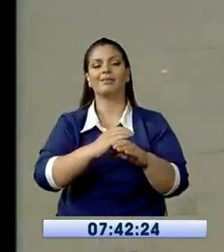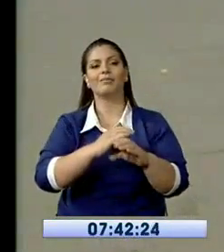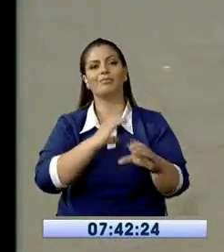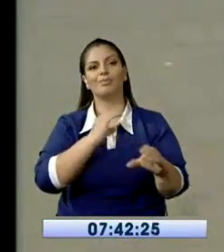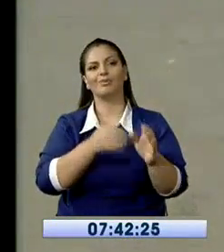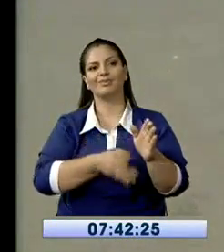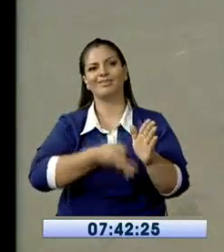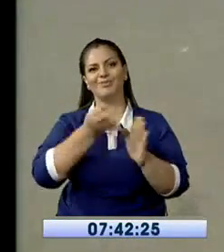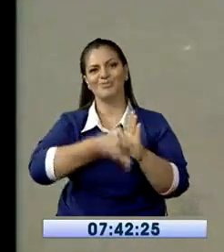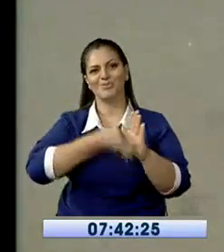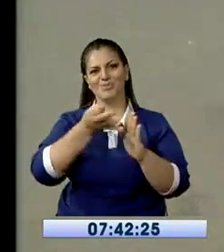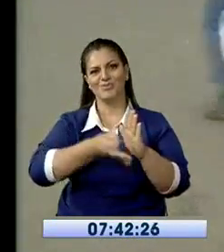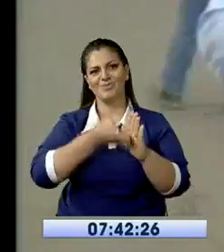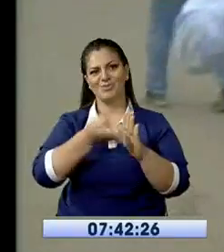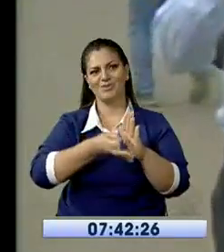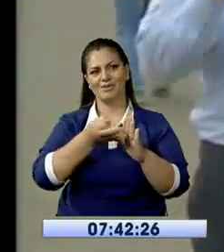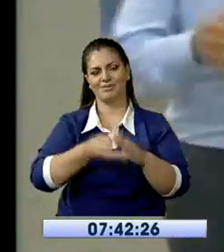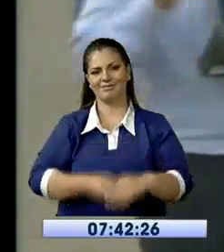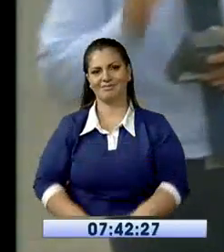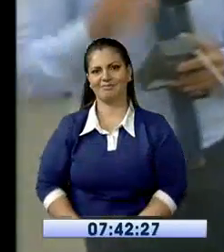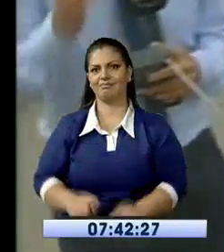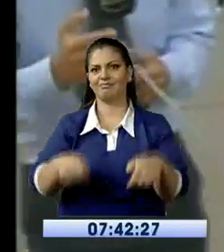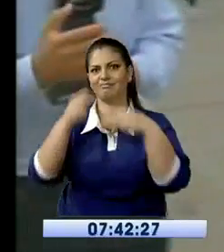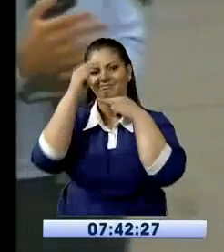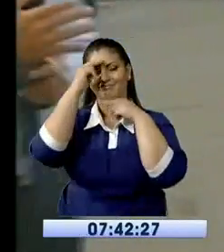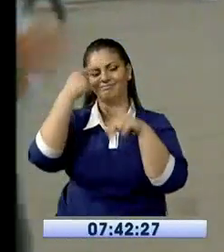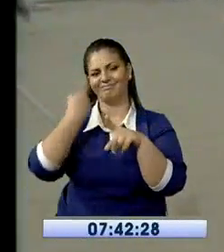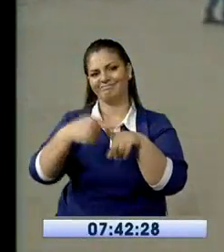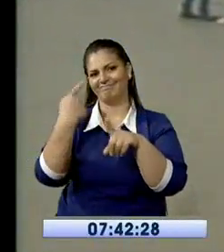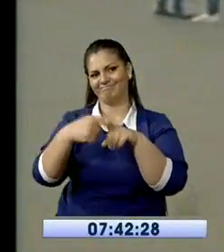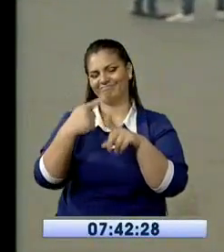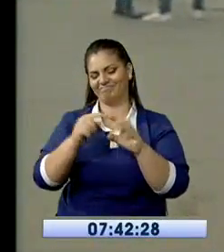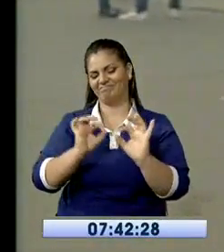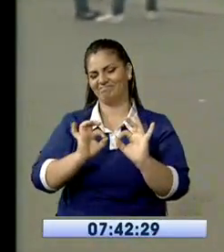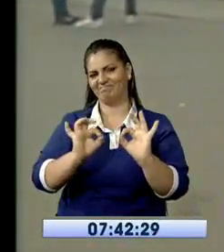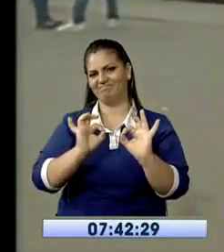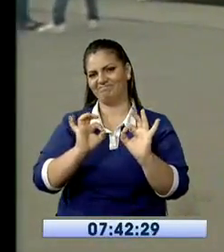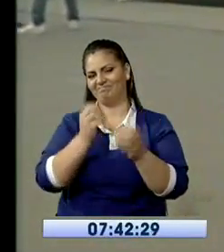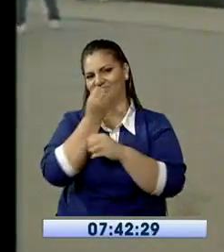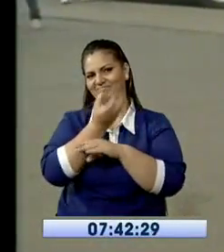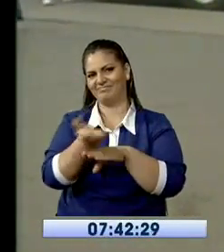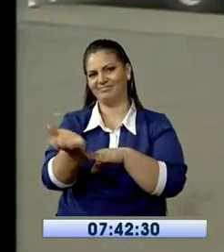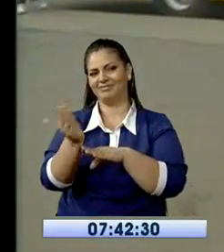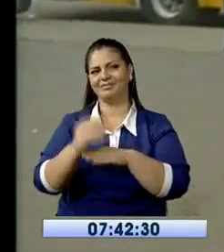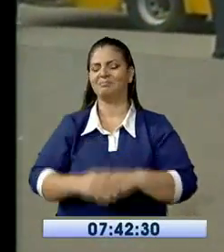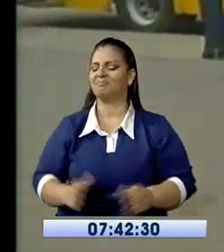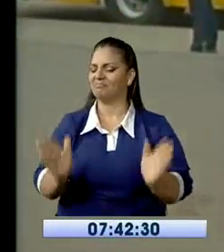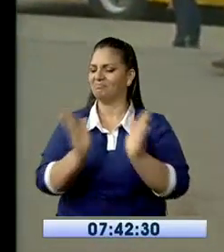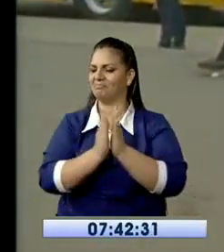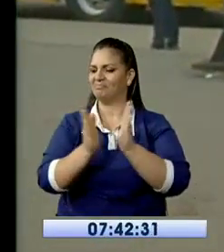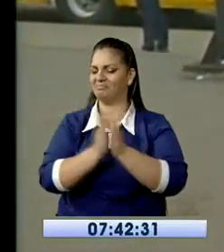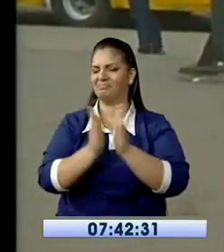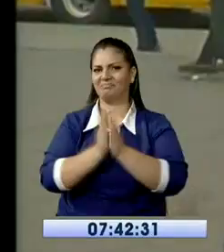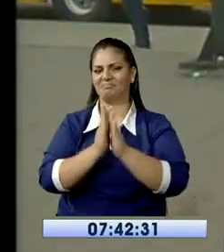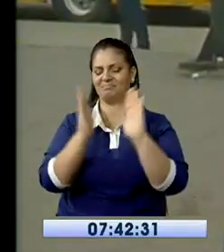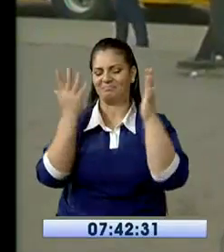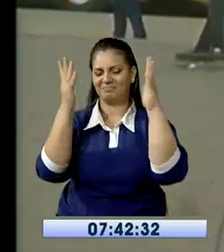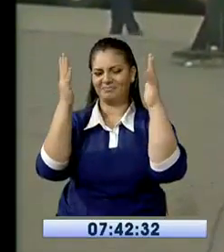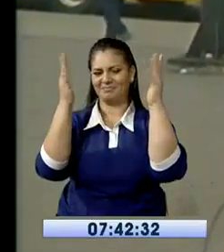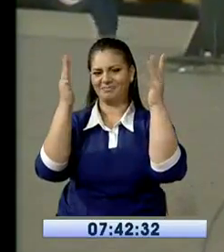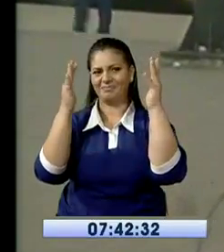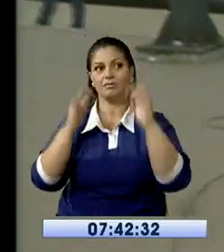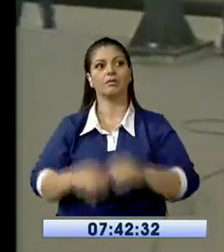para darles a conocer una noticia positiva, digna de admirar, de aplaudir por la buena actitud